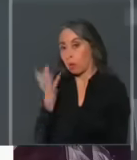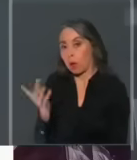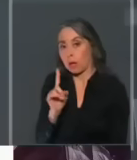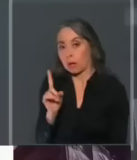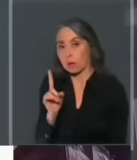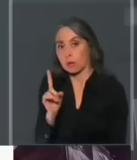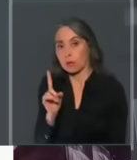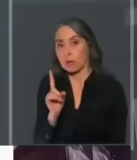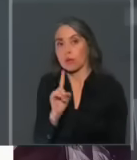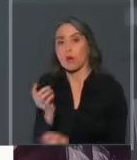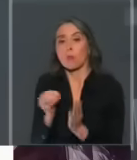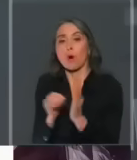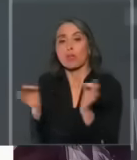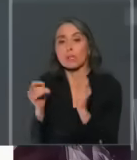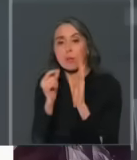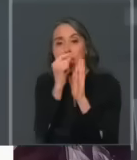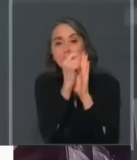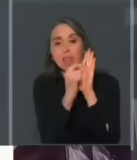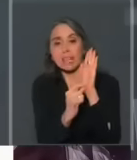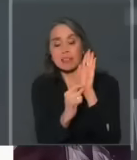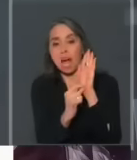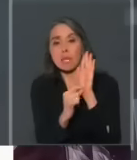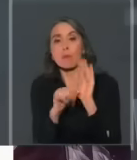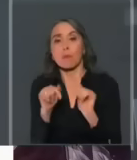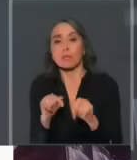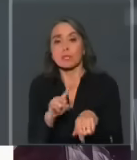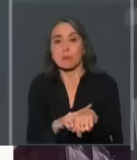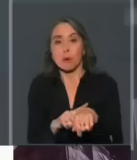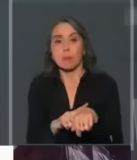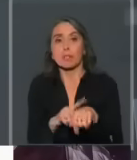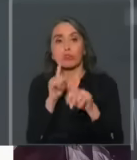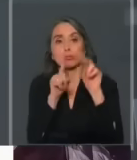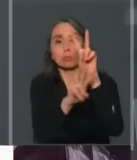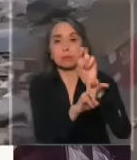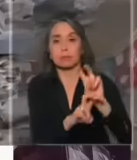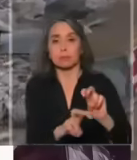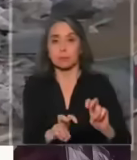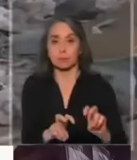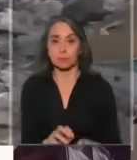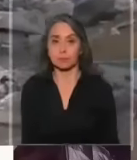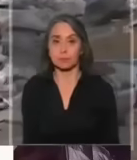preferimos no entrar en mayores detalles en eso porque en este momento está la investigación.